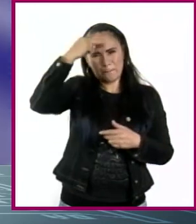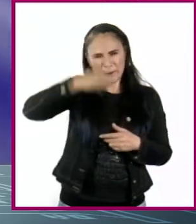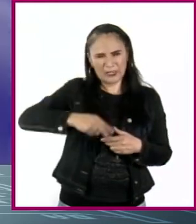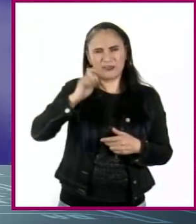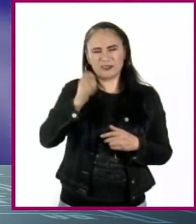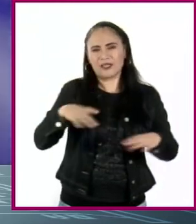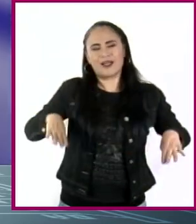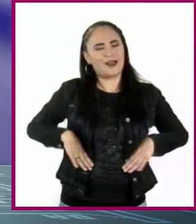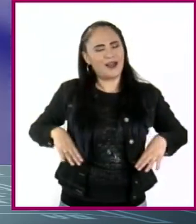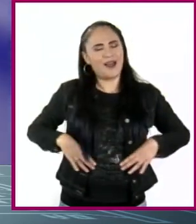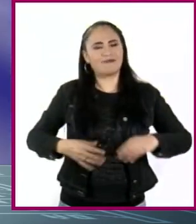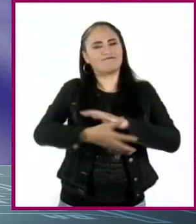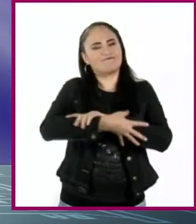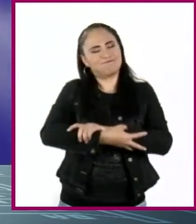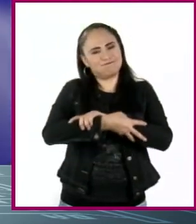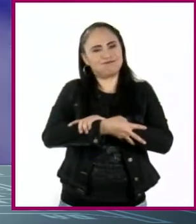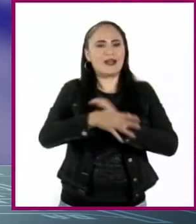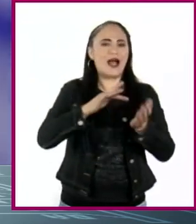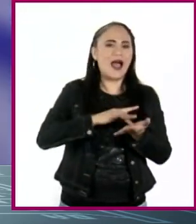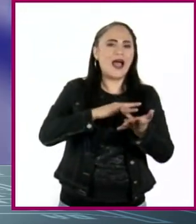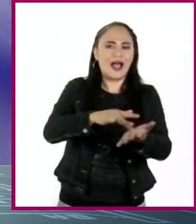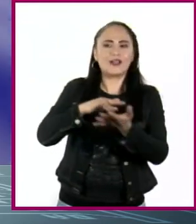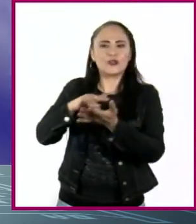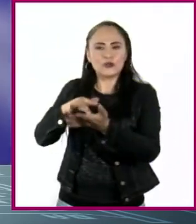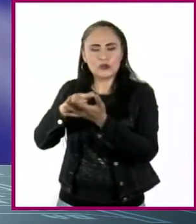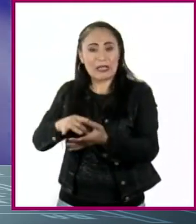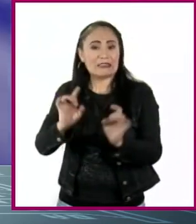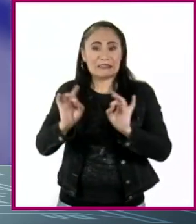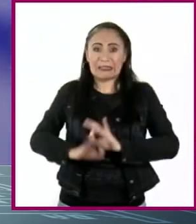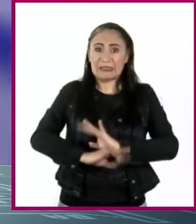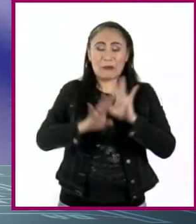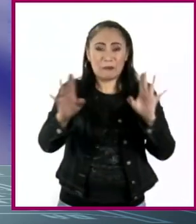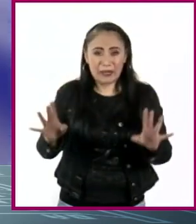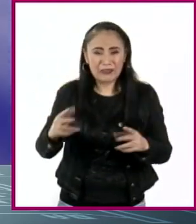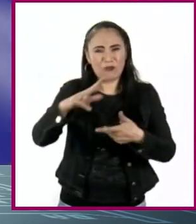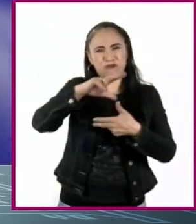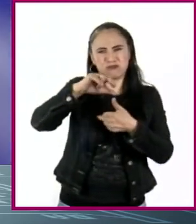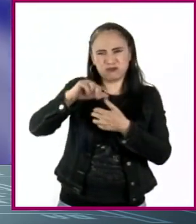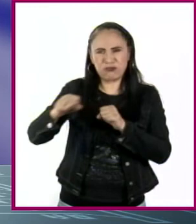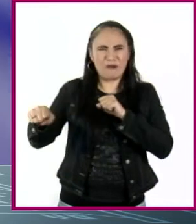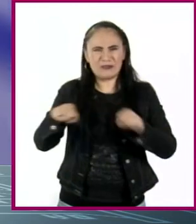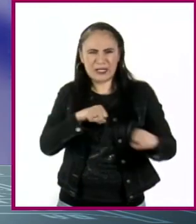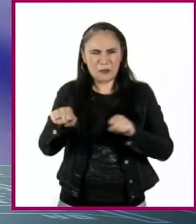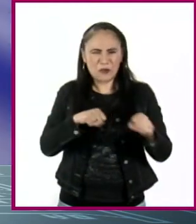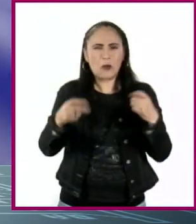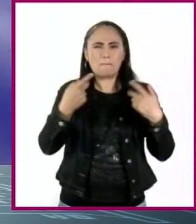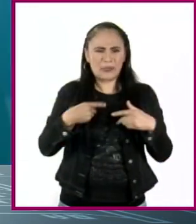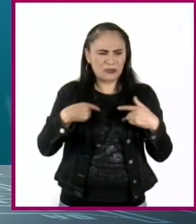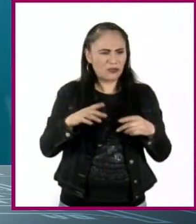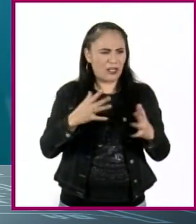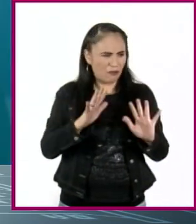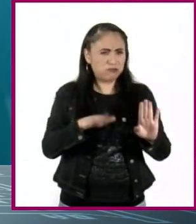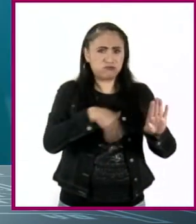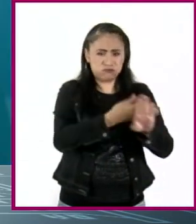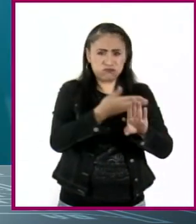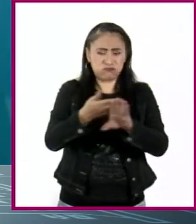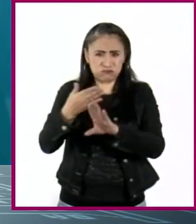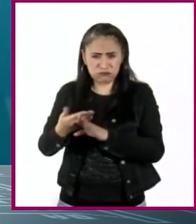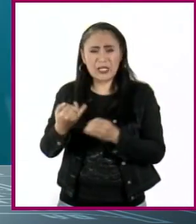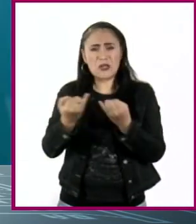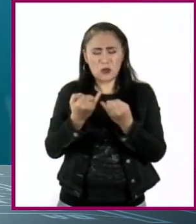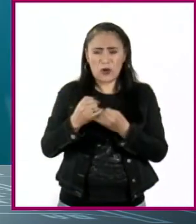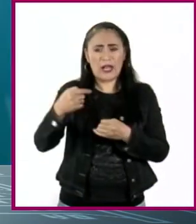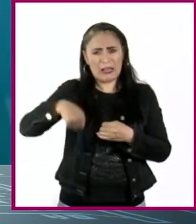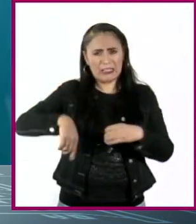ser solidaria, sobre todo por la ayuda que brinda cuando hay fenómenos naturales que afectan a la población y particularmente a grupos